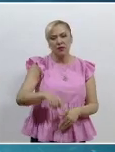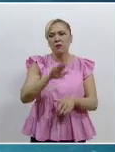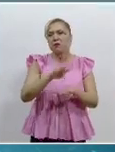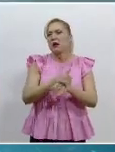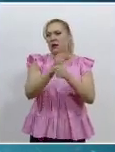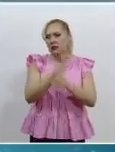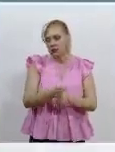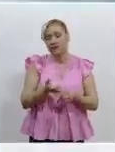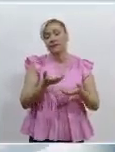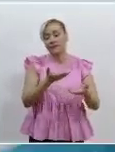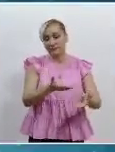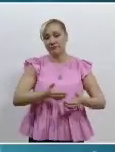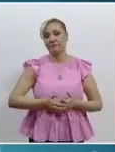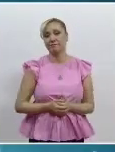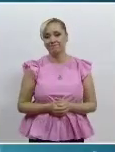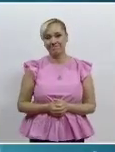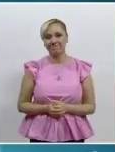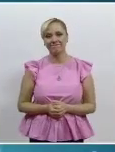necesitados.